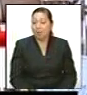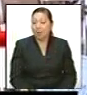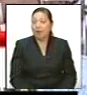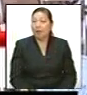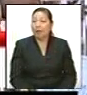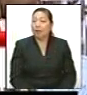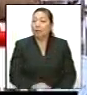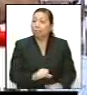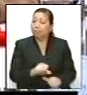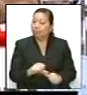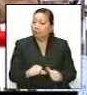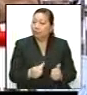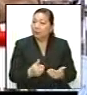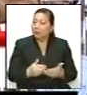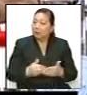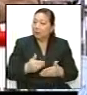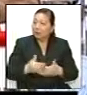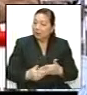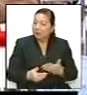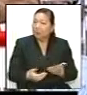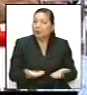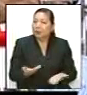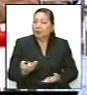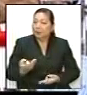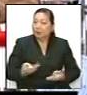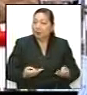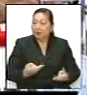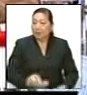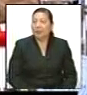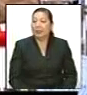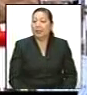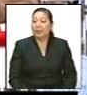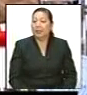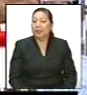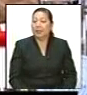cómo generamos un adelanto de los presupuestos